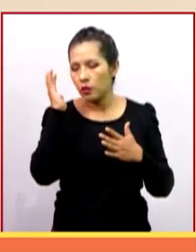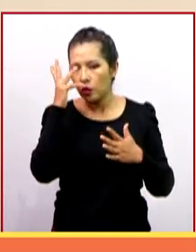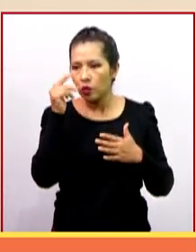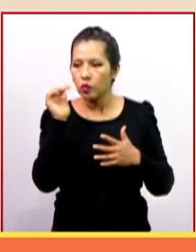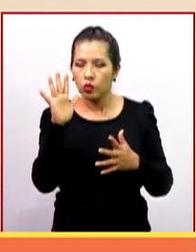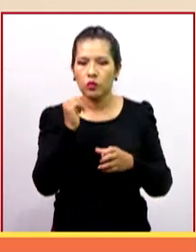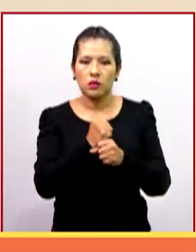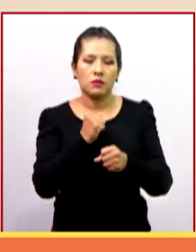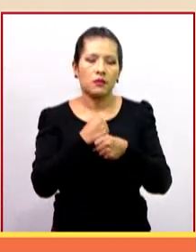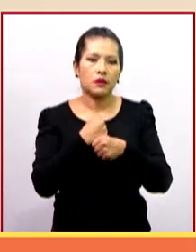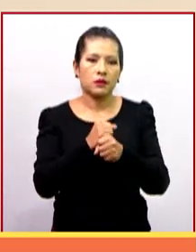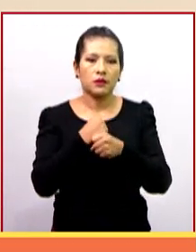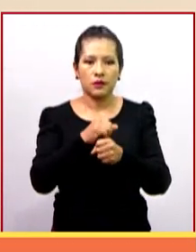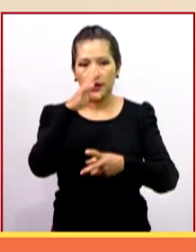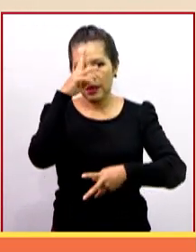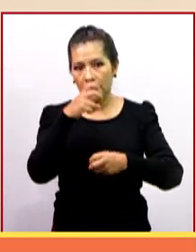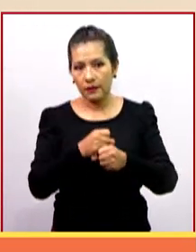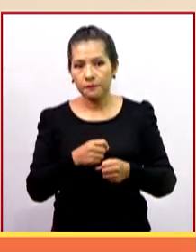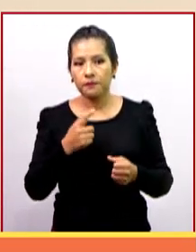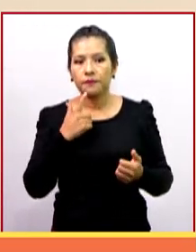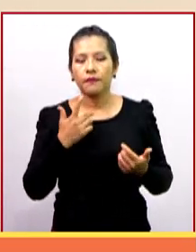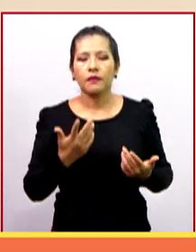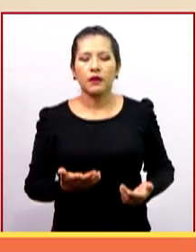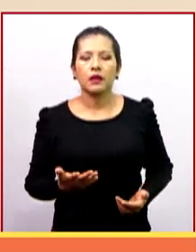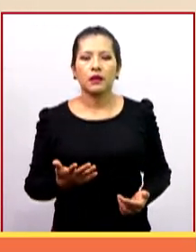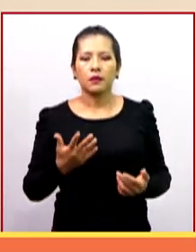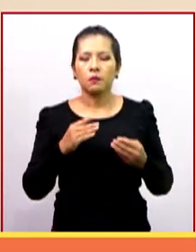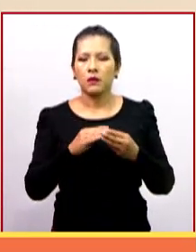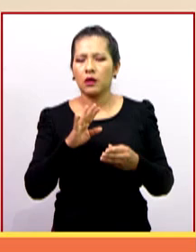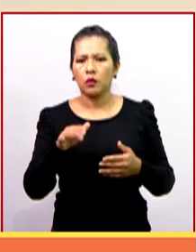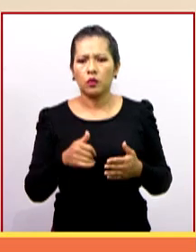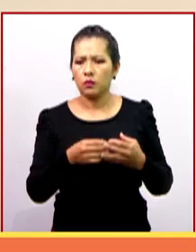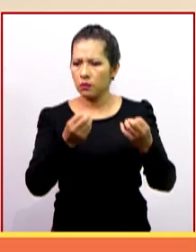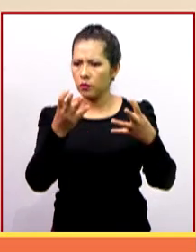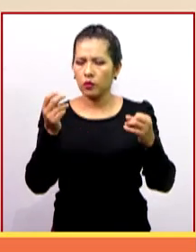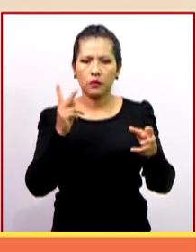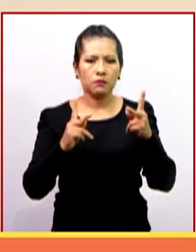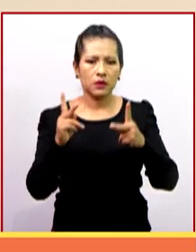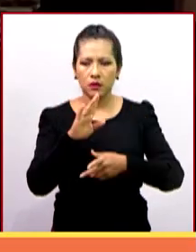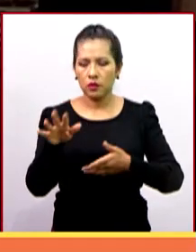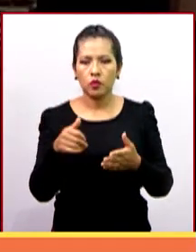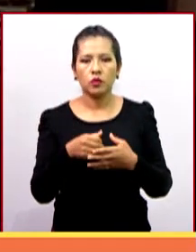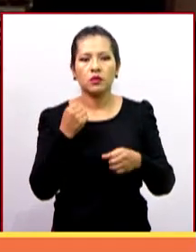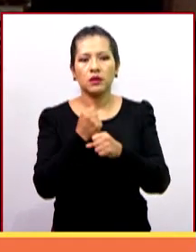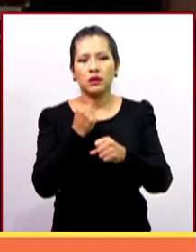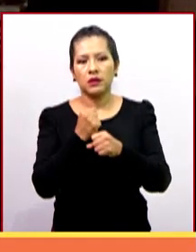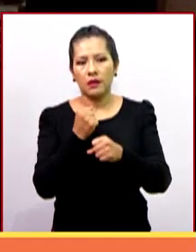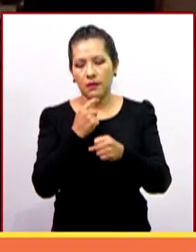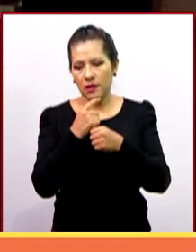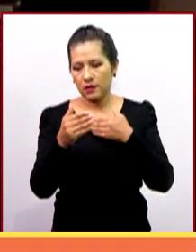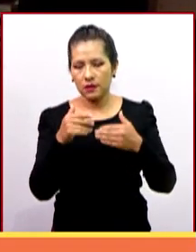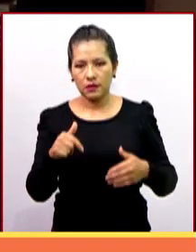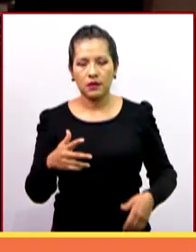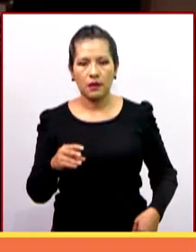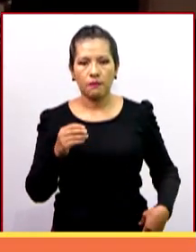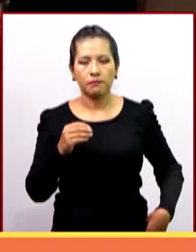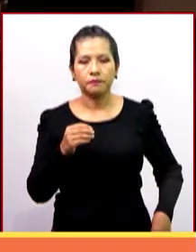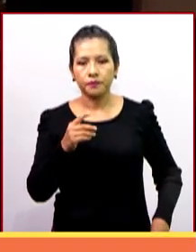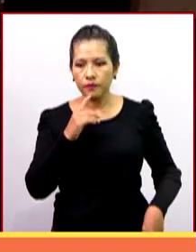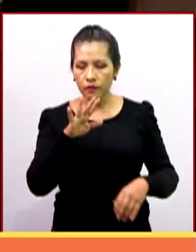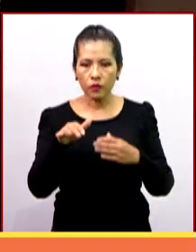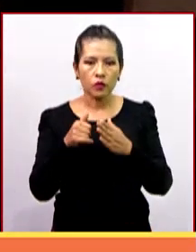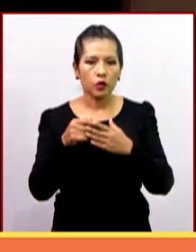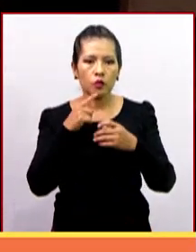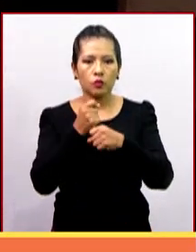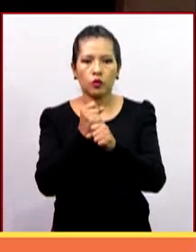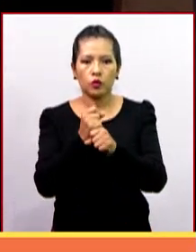hecho. Hay como mucha gente trabajando alrededor del producto, ¿no? ¿Cuántas personas